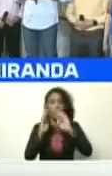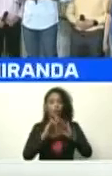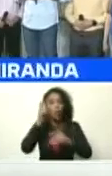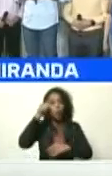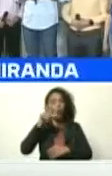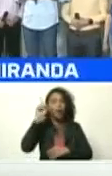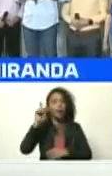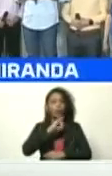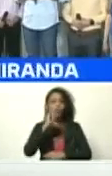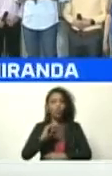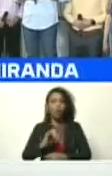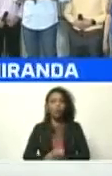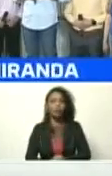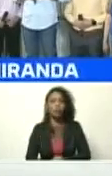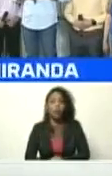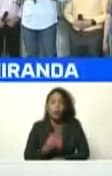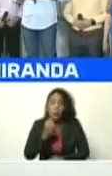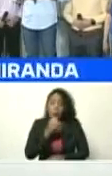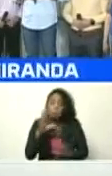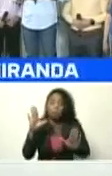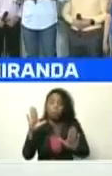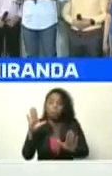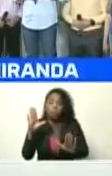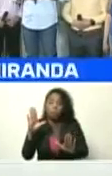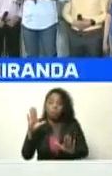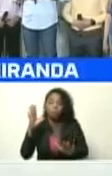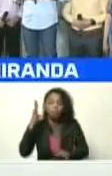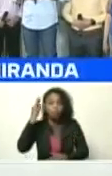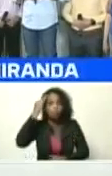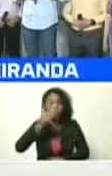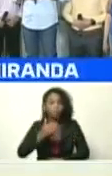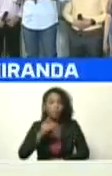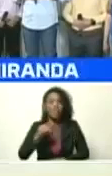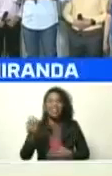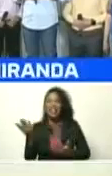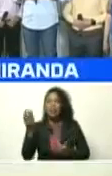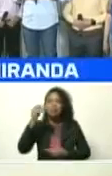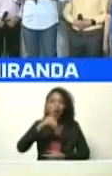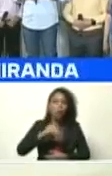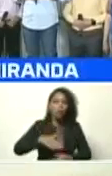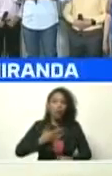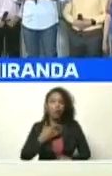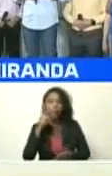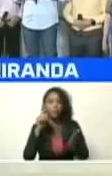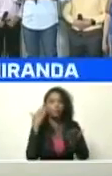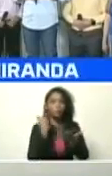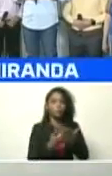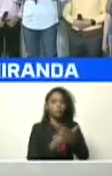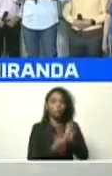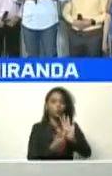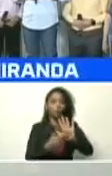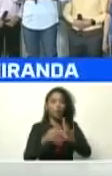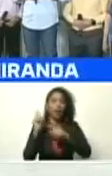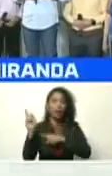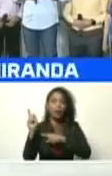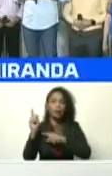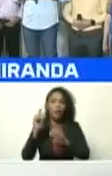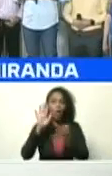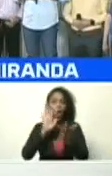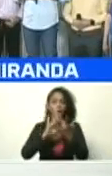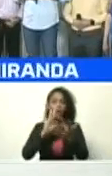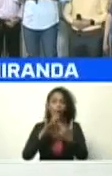del Zulia. Bueno, almiranta, ¿qué más le podemos mostrar a la gente en este pase